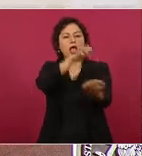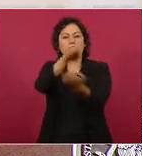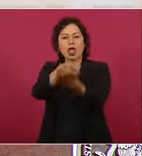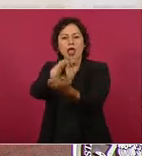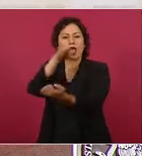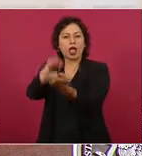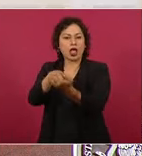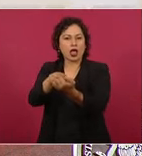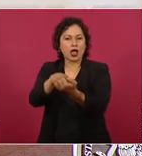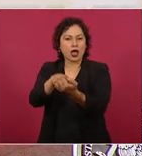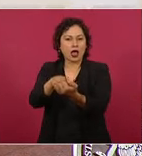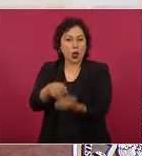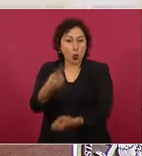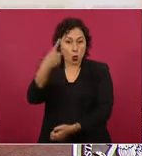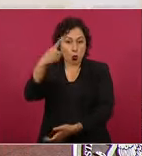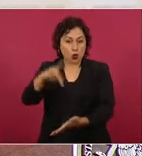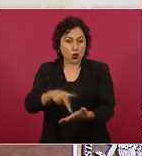colarse, como se dice